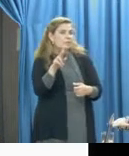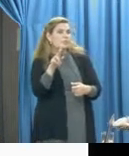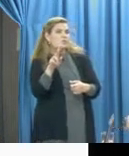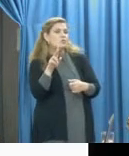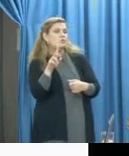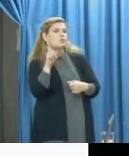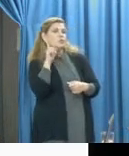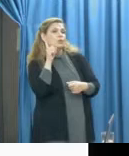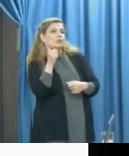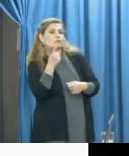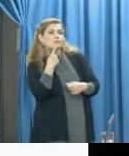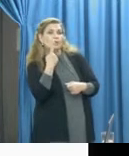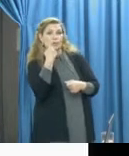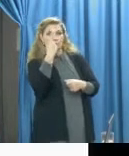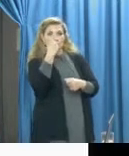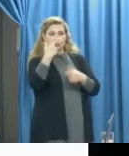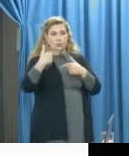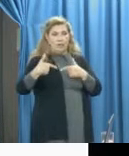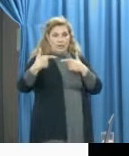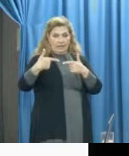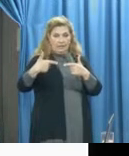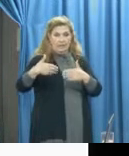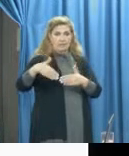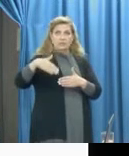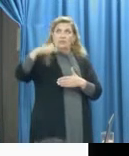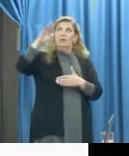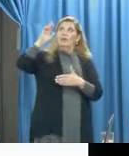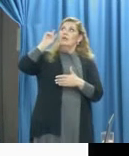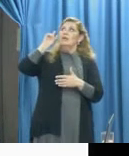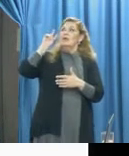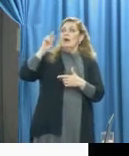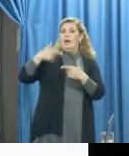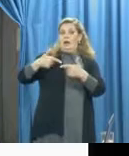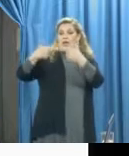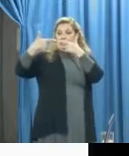una generación, pero en generaciones arriba no vemos afectados.